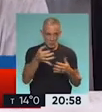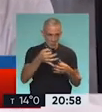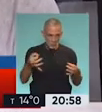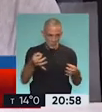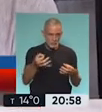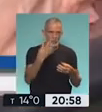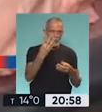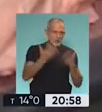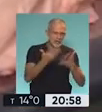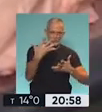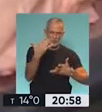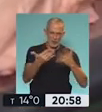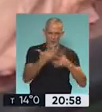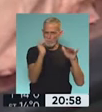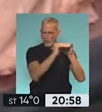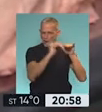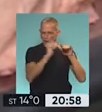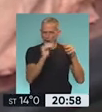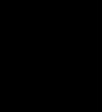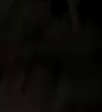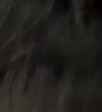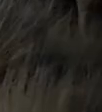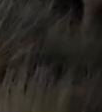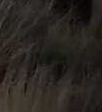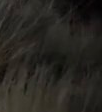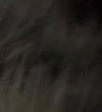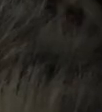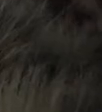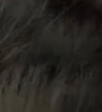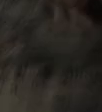alimentarios es muy positivo, pero cuando